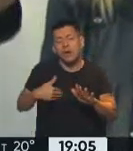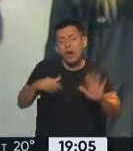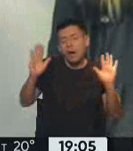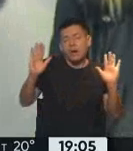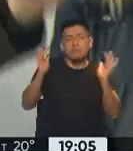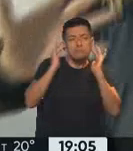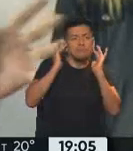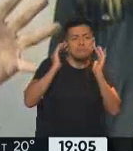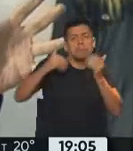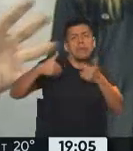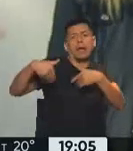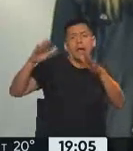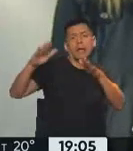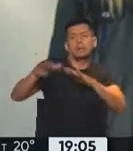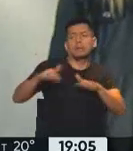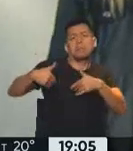que todo suceda.